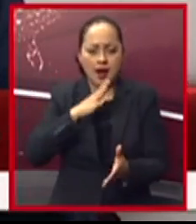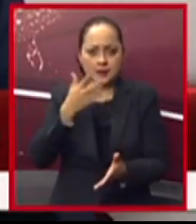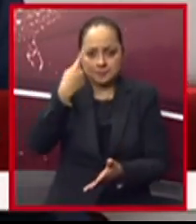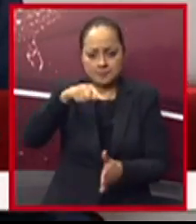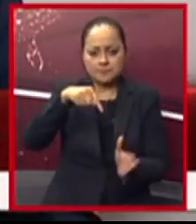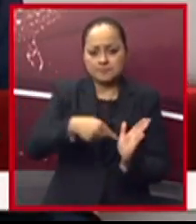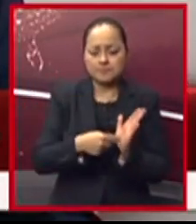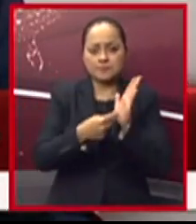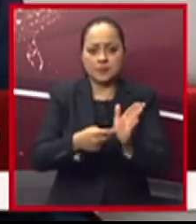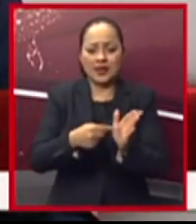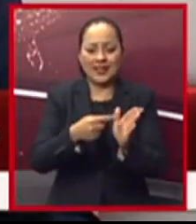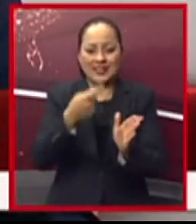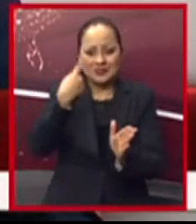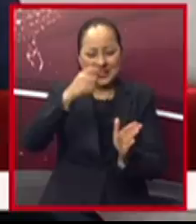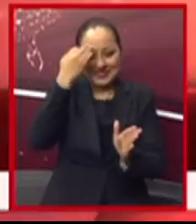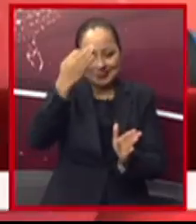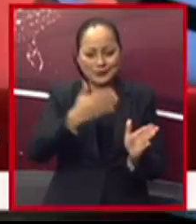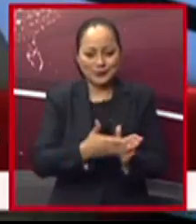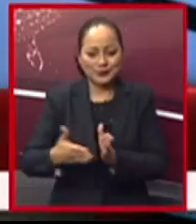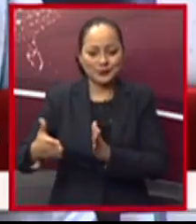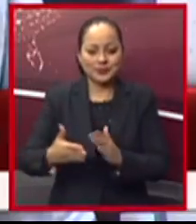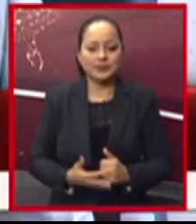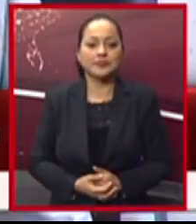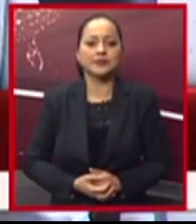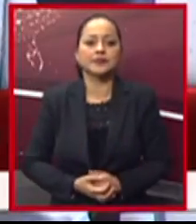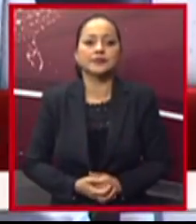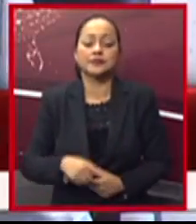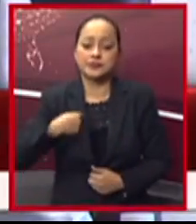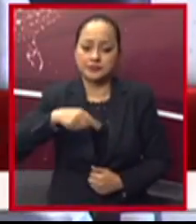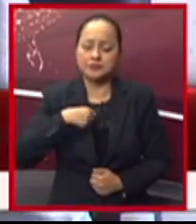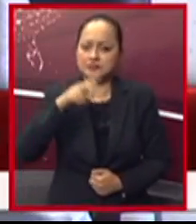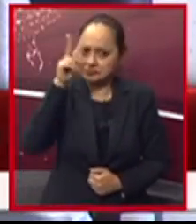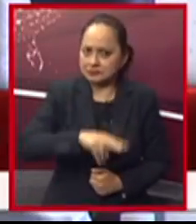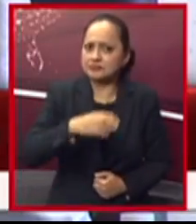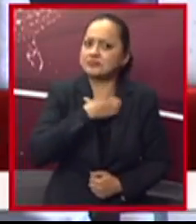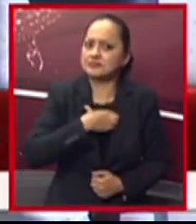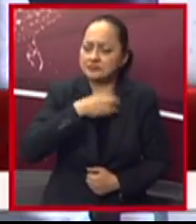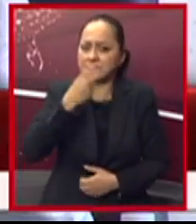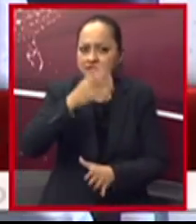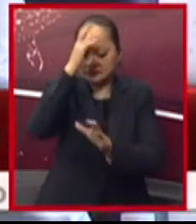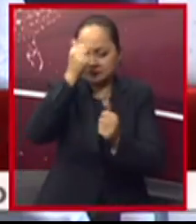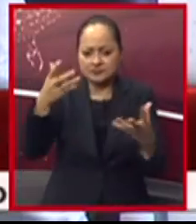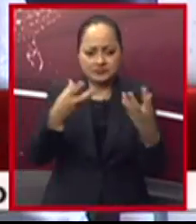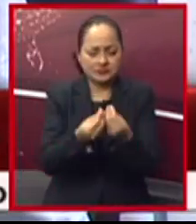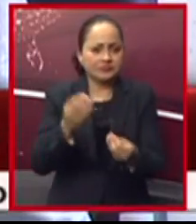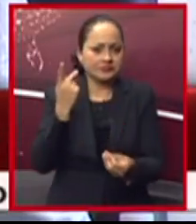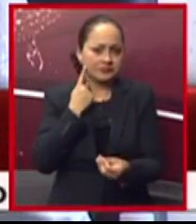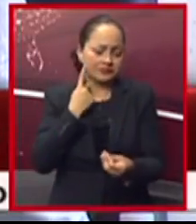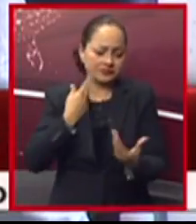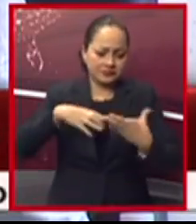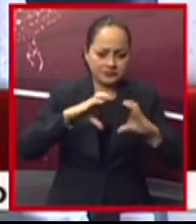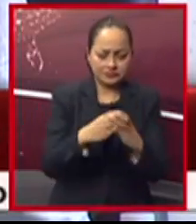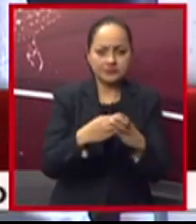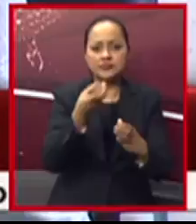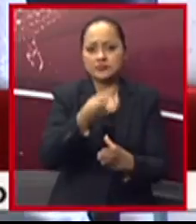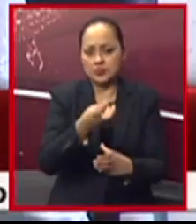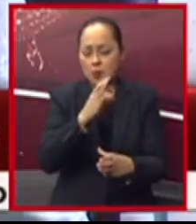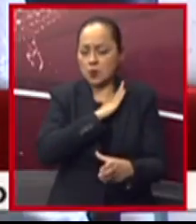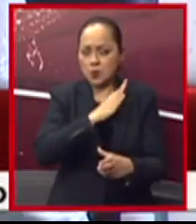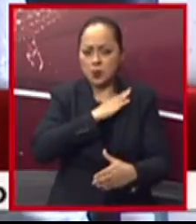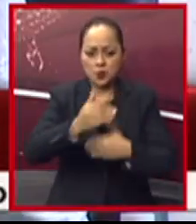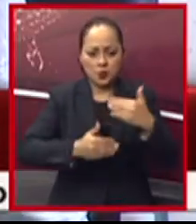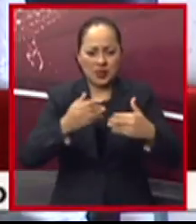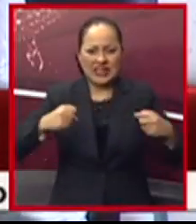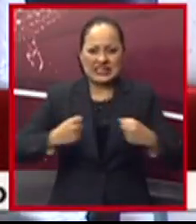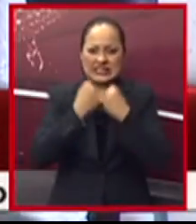esta recta final. Celebramos que este acuerdo político permita poner fin a